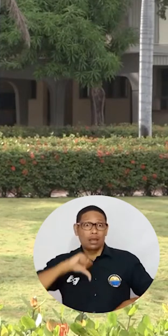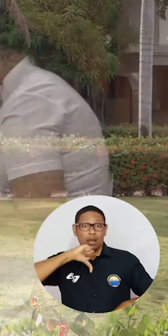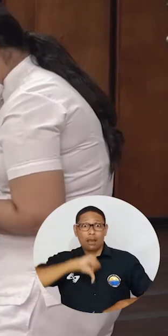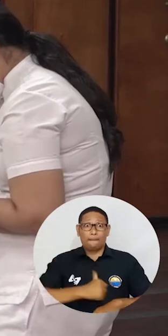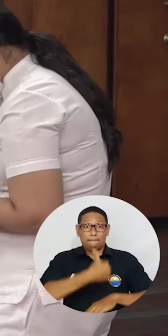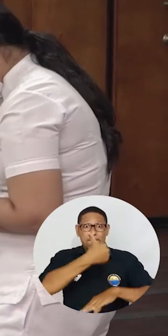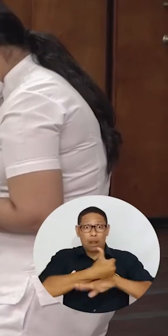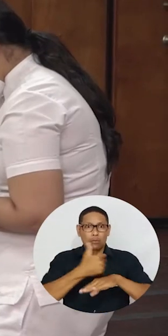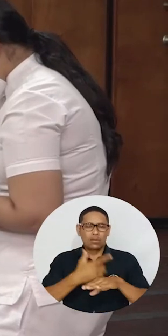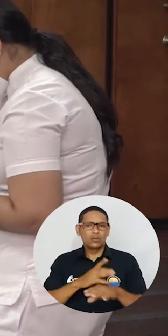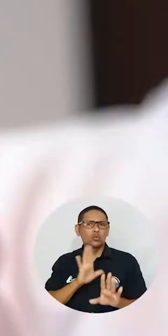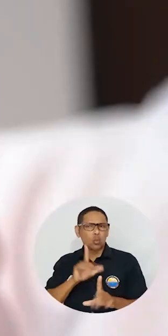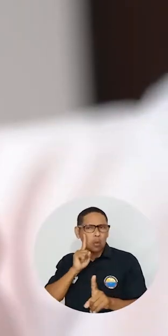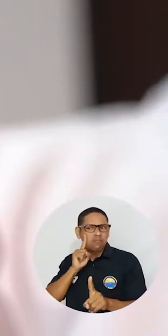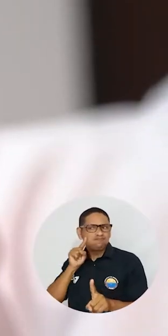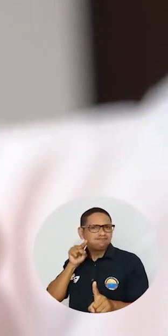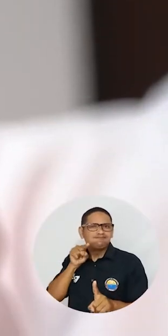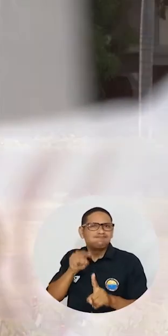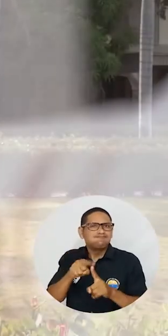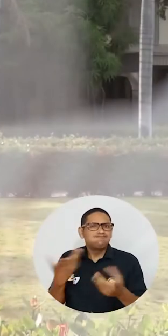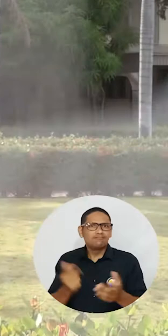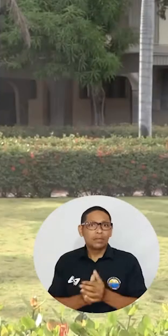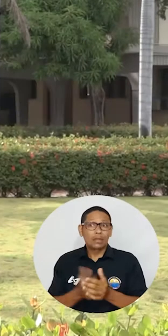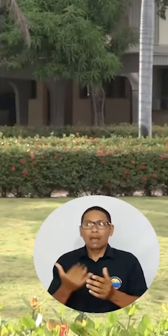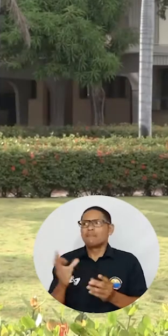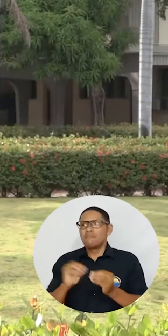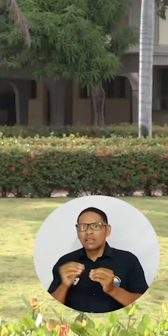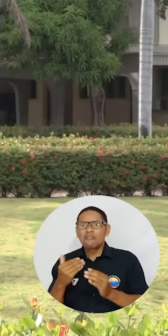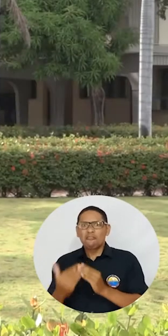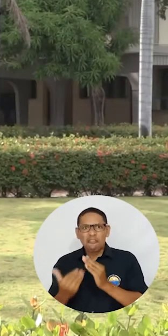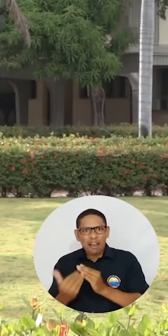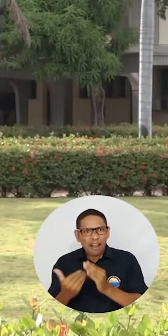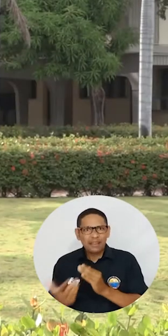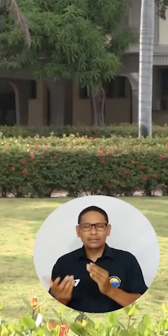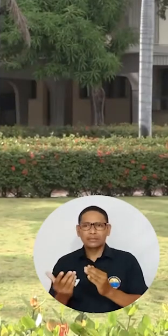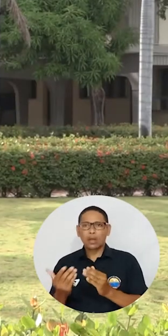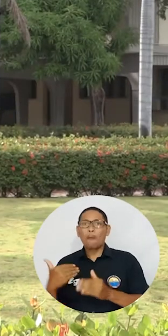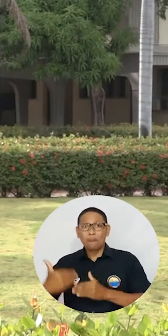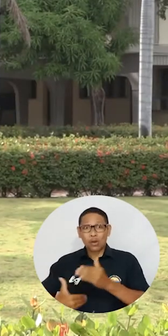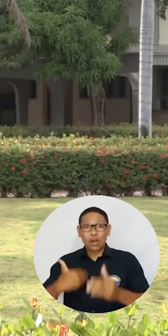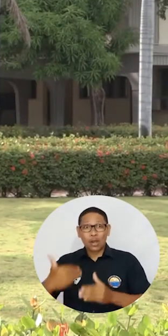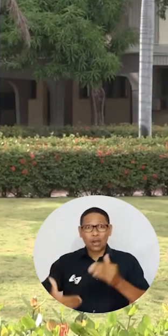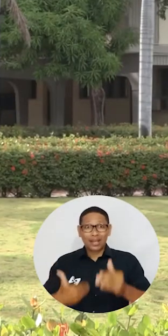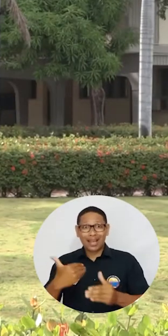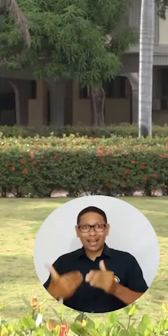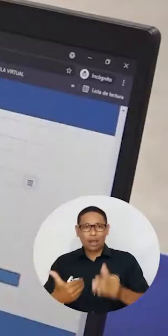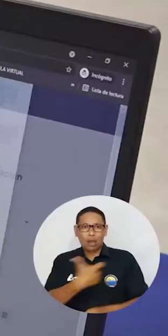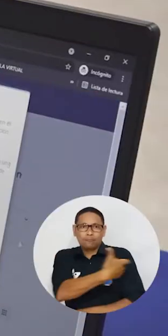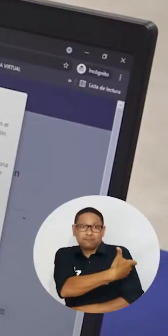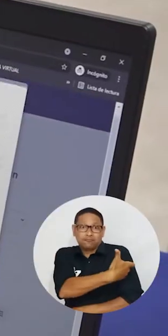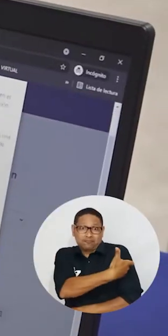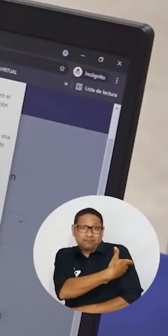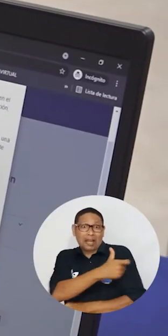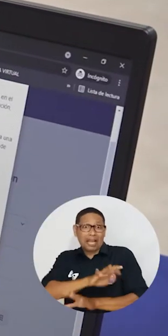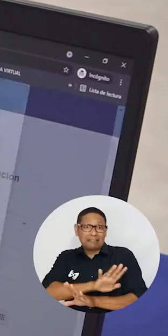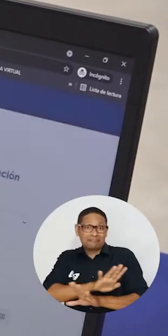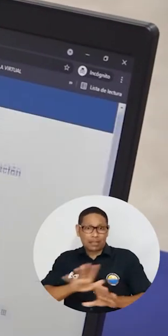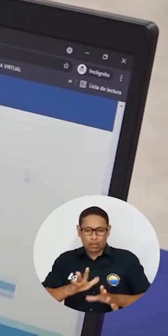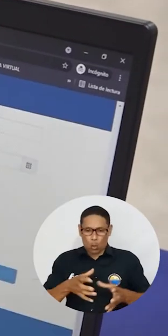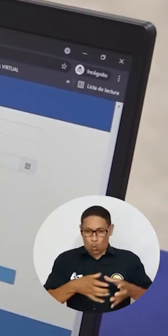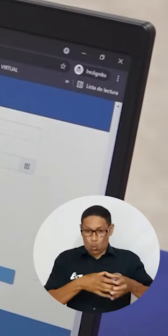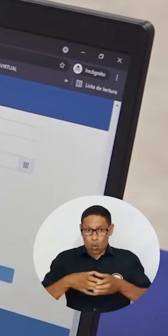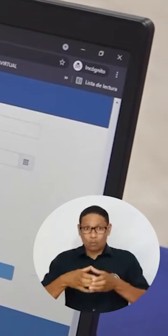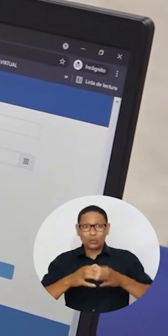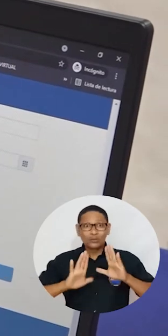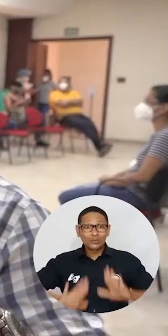Salazar con el objetivo de que se le facilite el proceso de vacunación al personal que está adscrito a